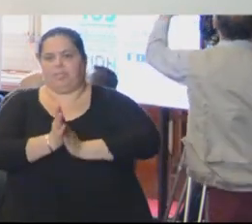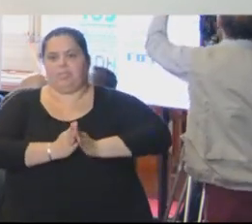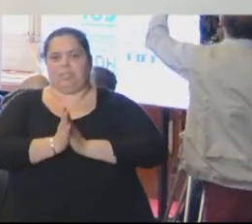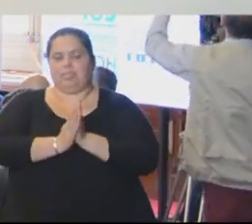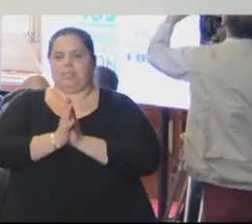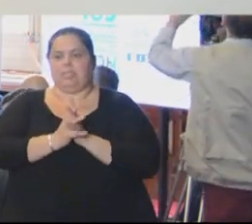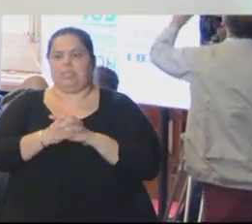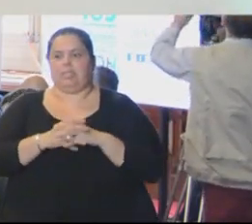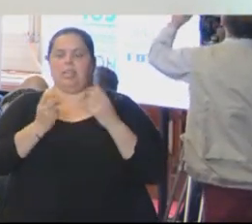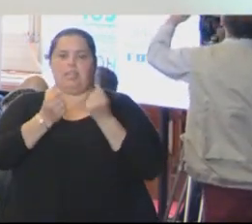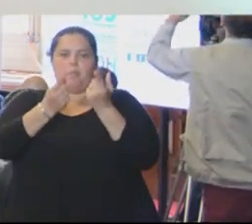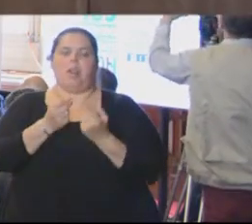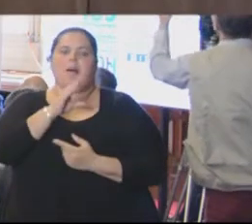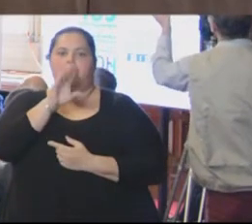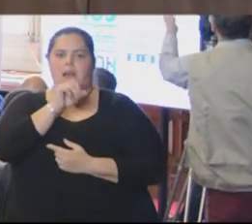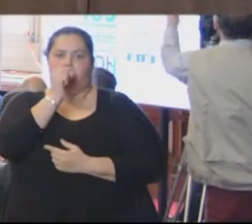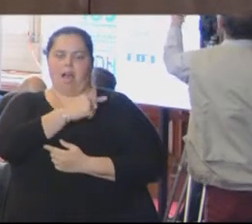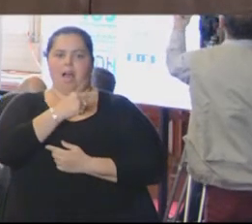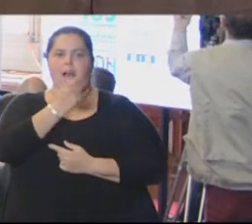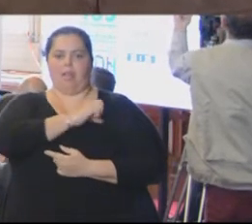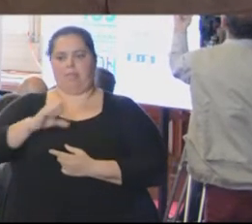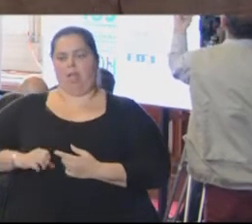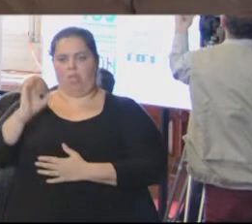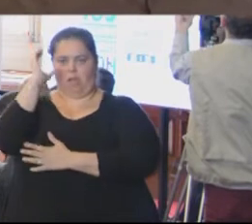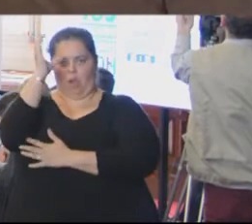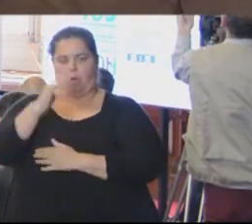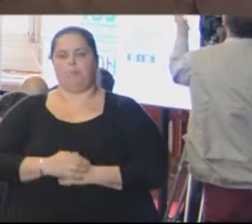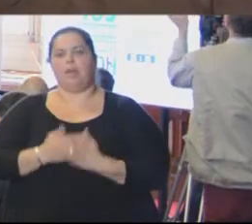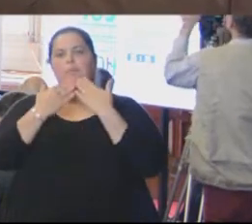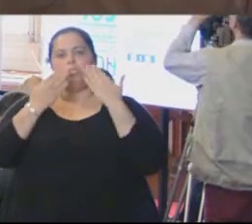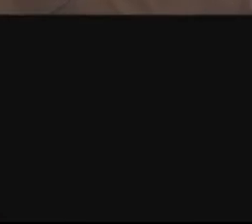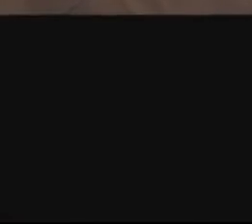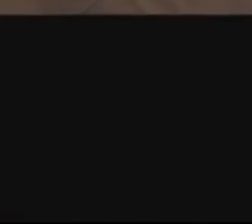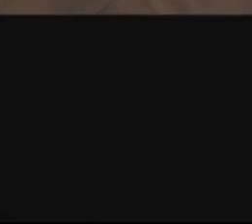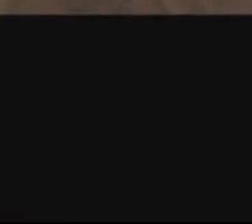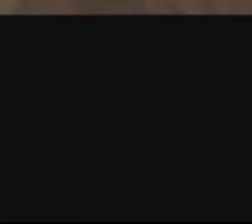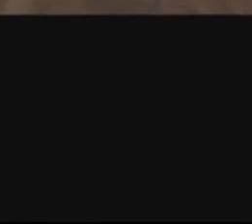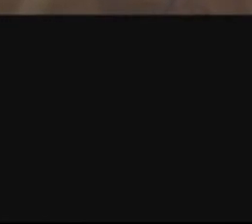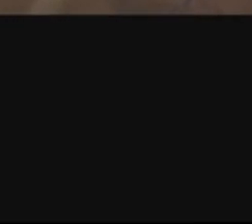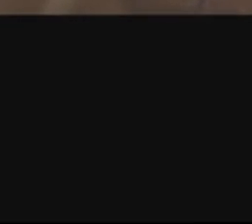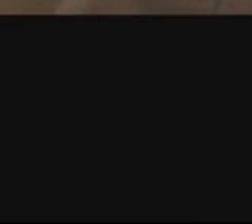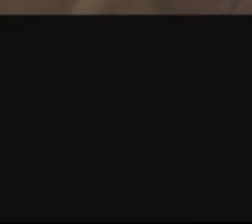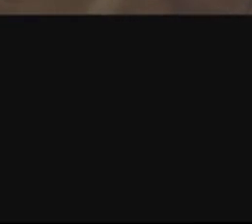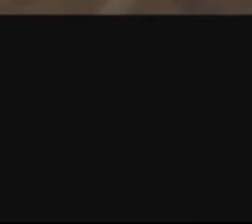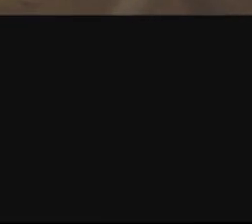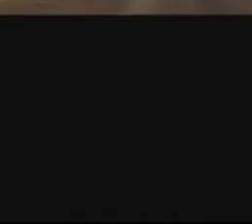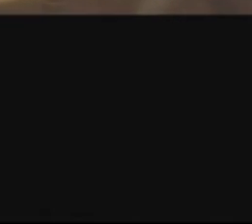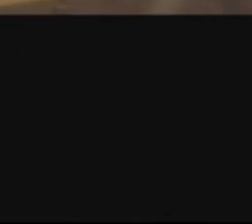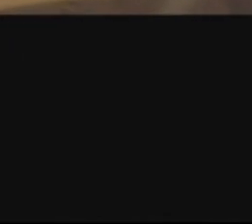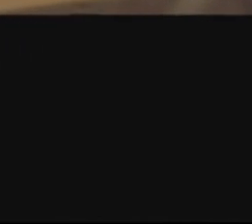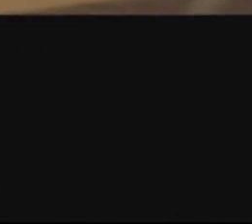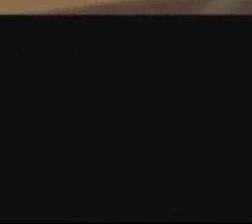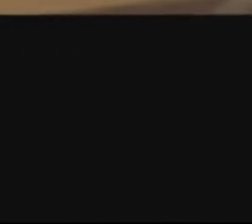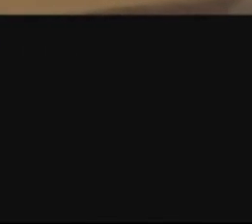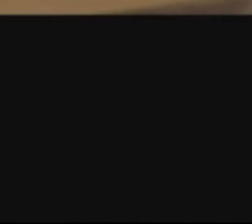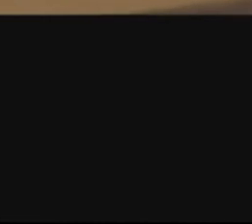Estado de Colombia. Gracias, Presidenta. Gracias a la sociedad civil por sus apreciaciones, el Estado